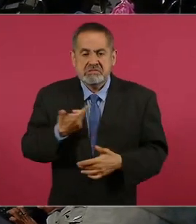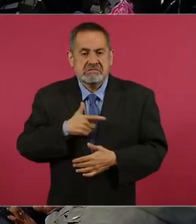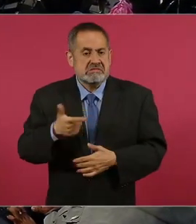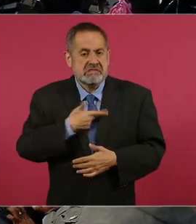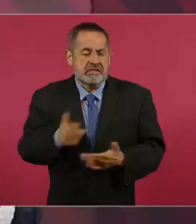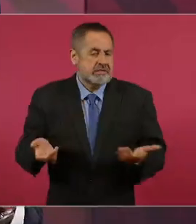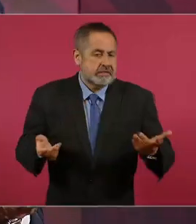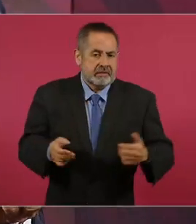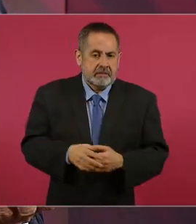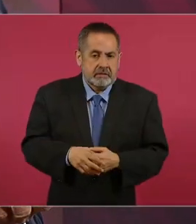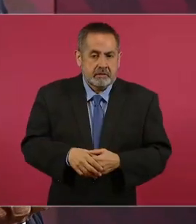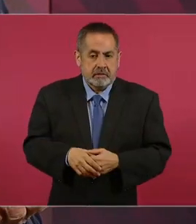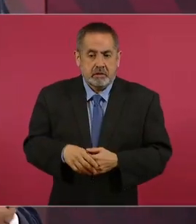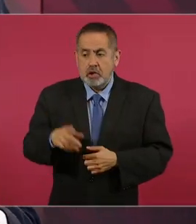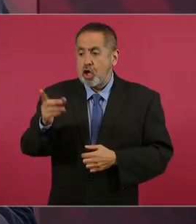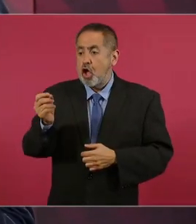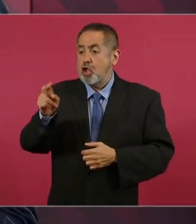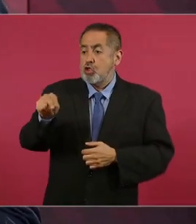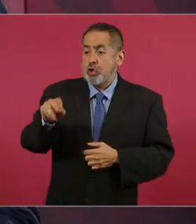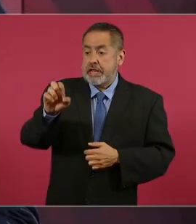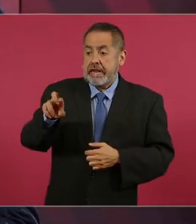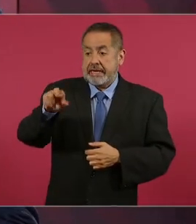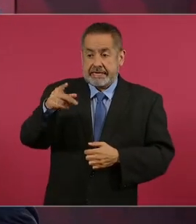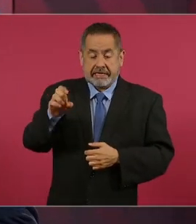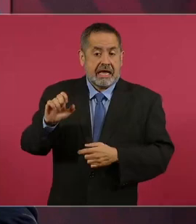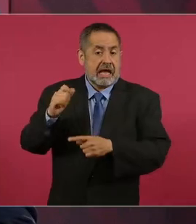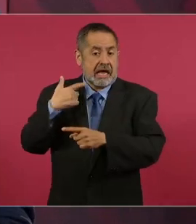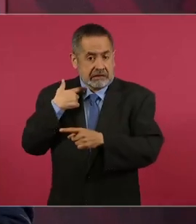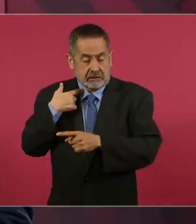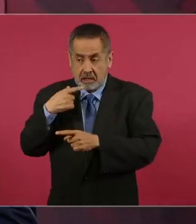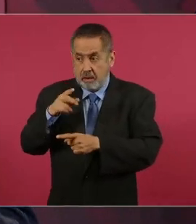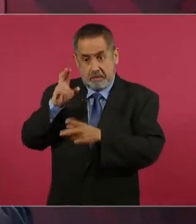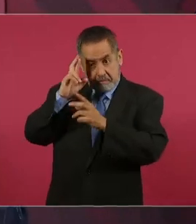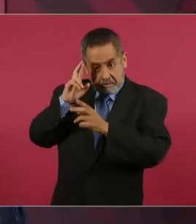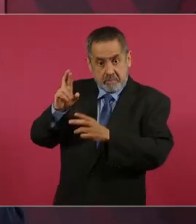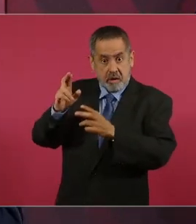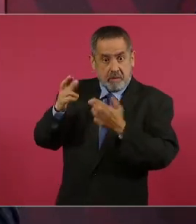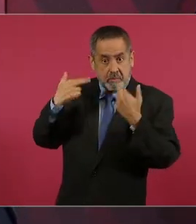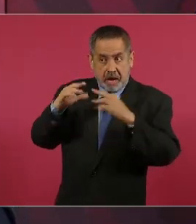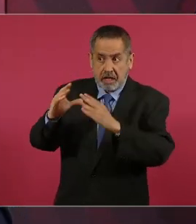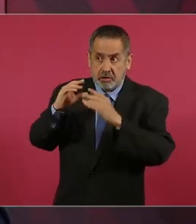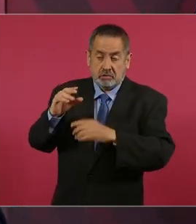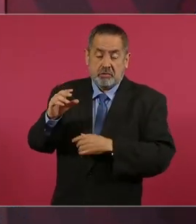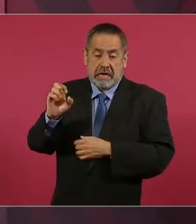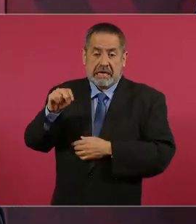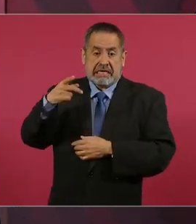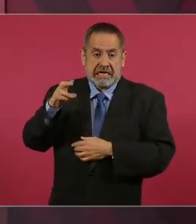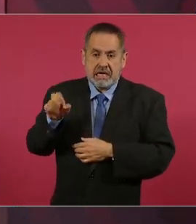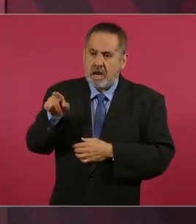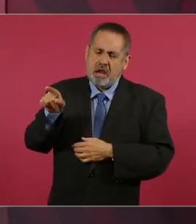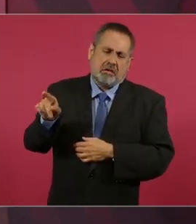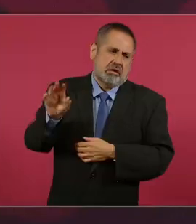Don Enrique González Pedrero, el maestro Enrique González Pedrero, es uno